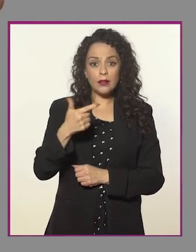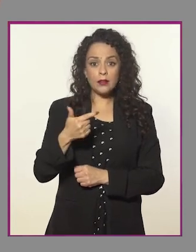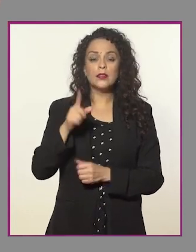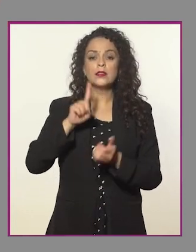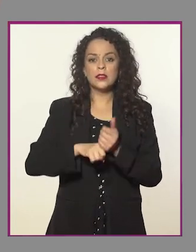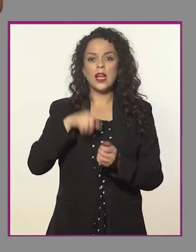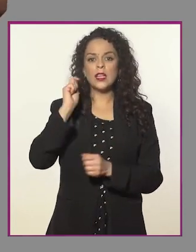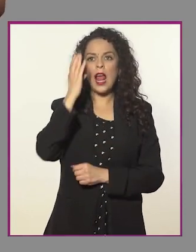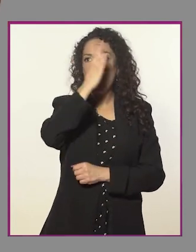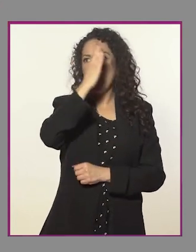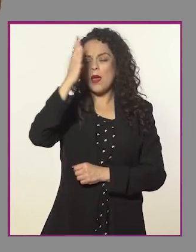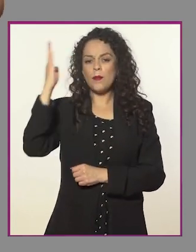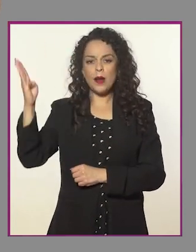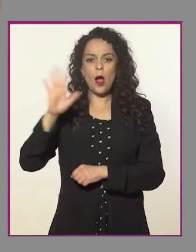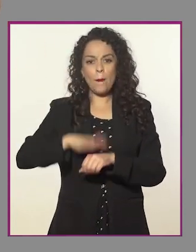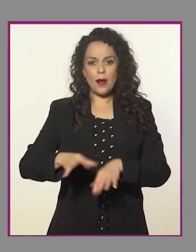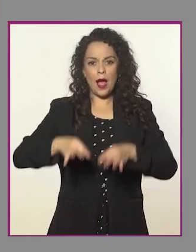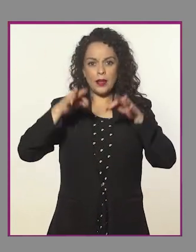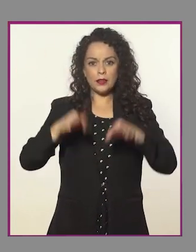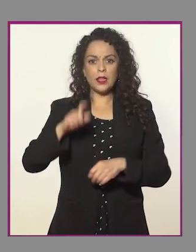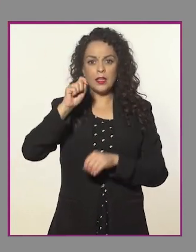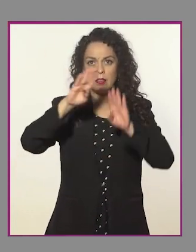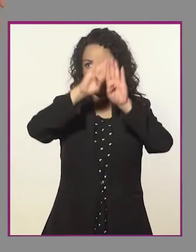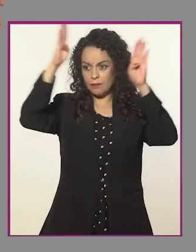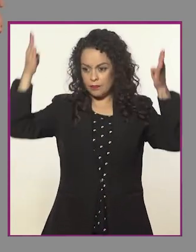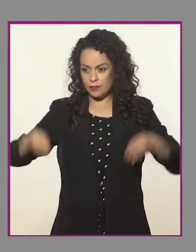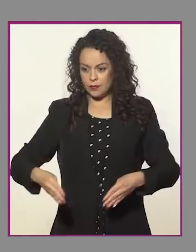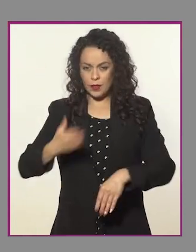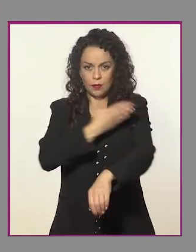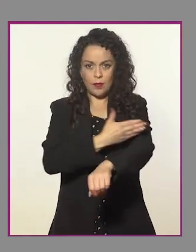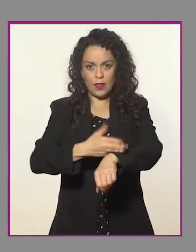da librero, o más precisamente, armario de